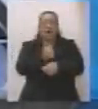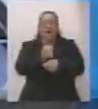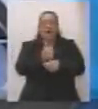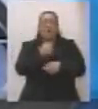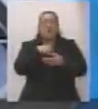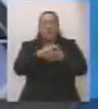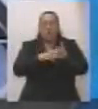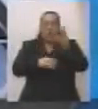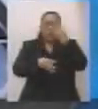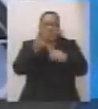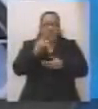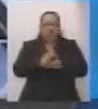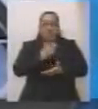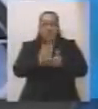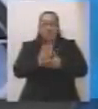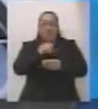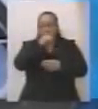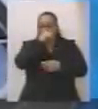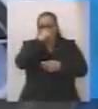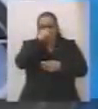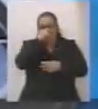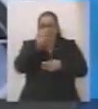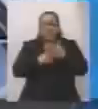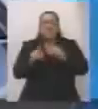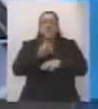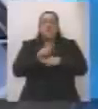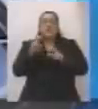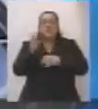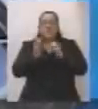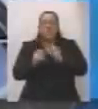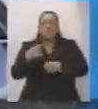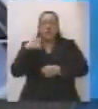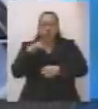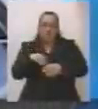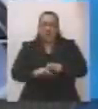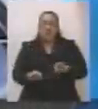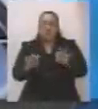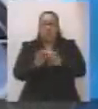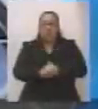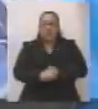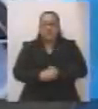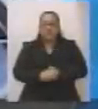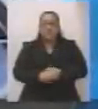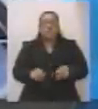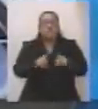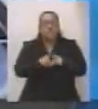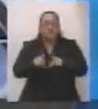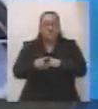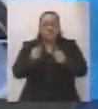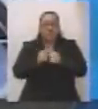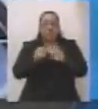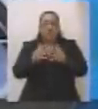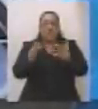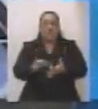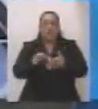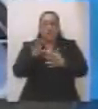comprometida con la comprensión de problemas cruciales del desarrollo económico y social contemporáneos. También por su